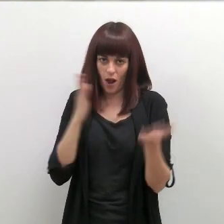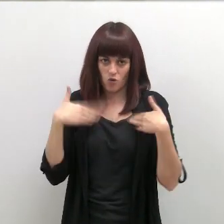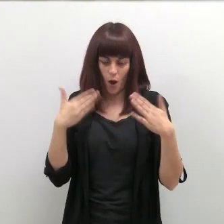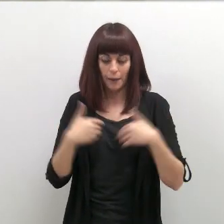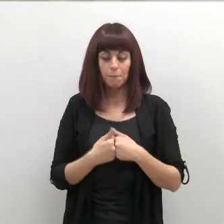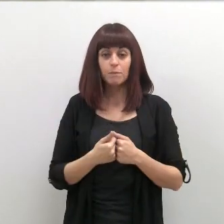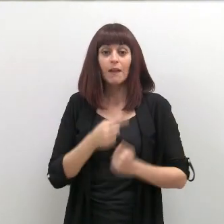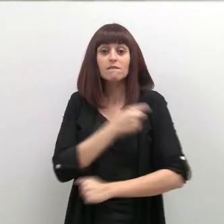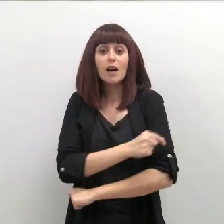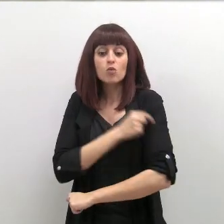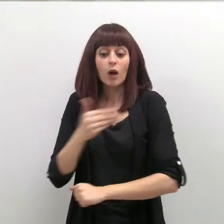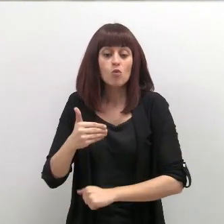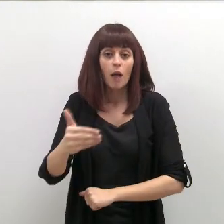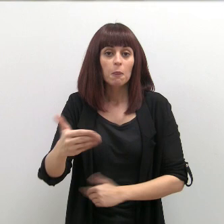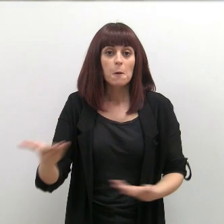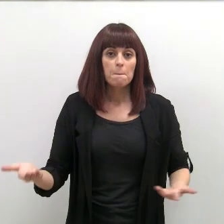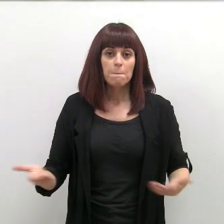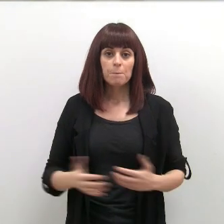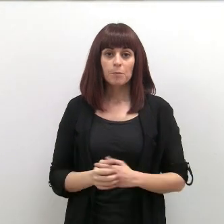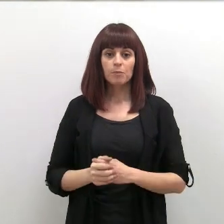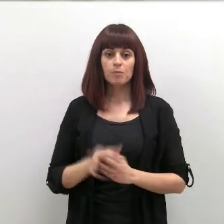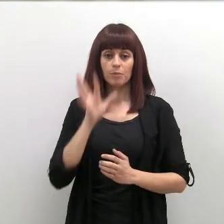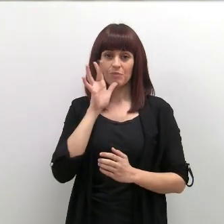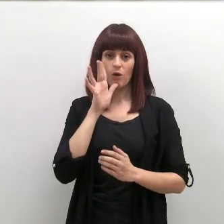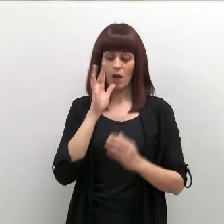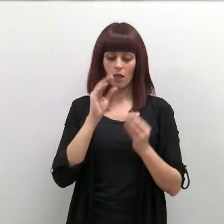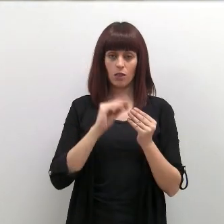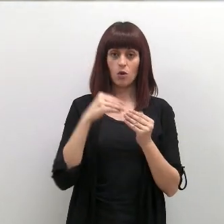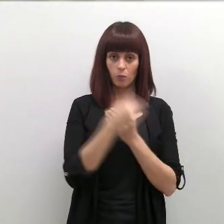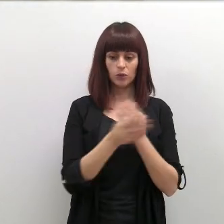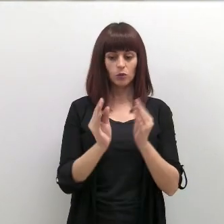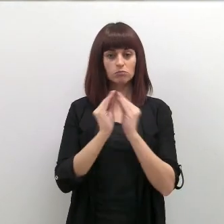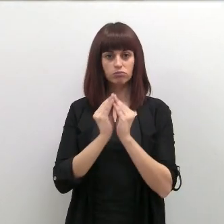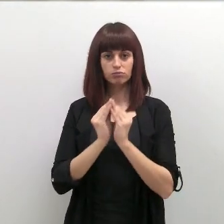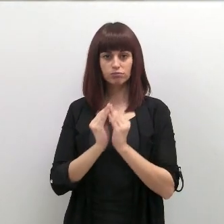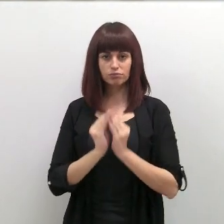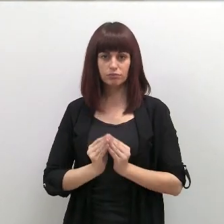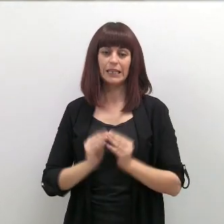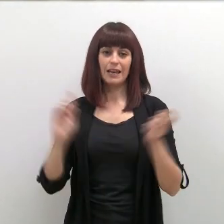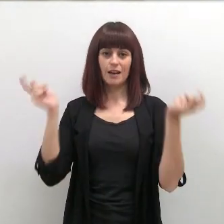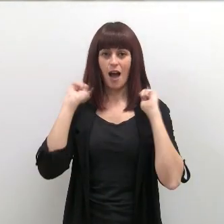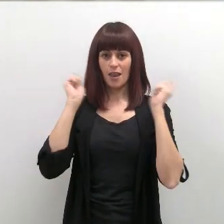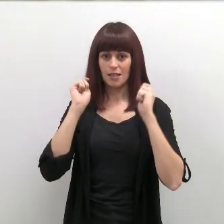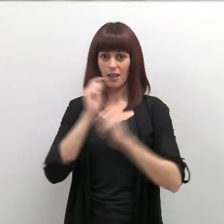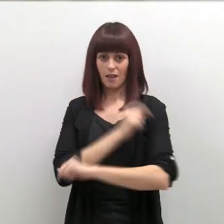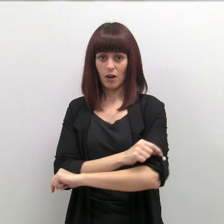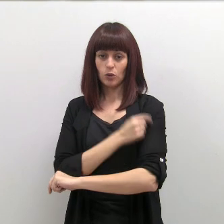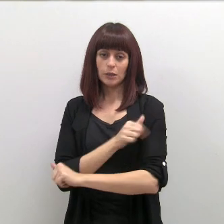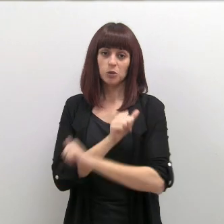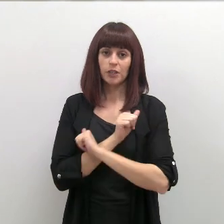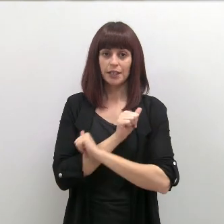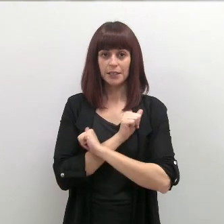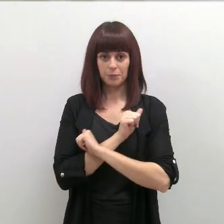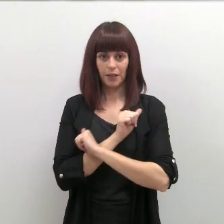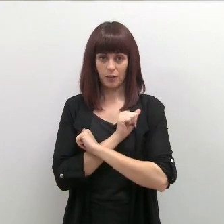cuándo se va a poder vacunar, está en elaboración un documento por parte de la ponencia de alertas y de la ponencia de vacunas, que esperamos